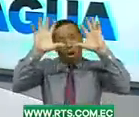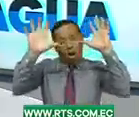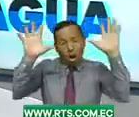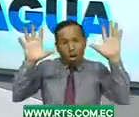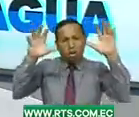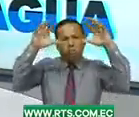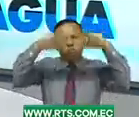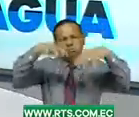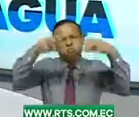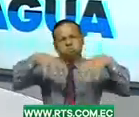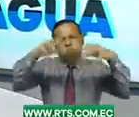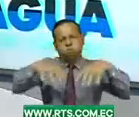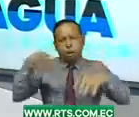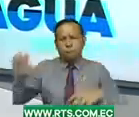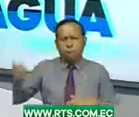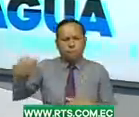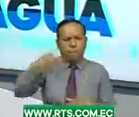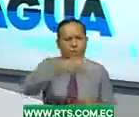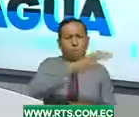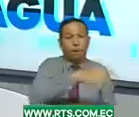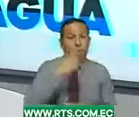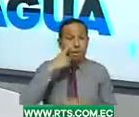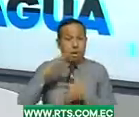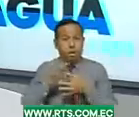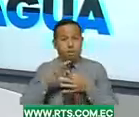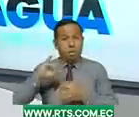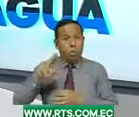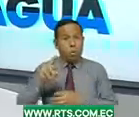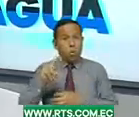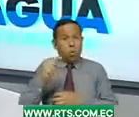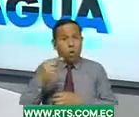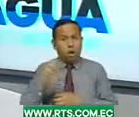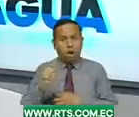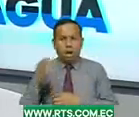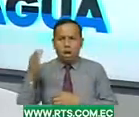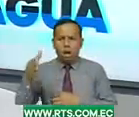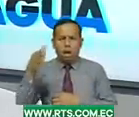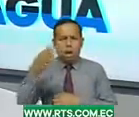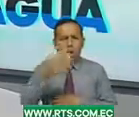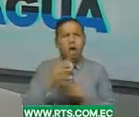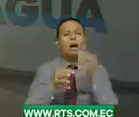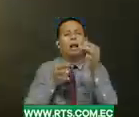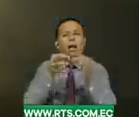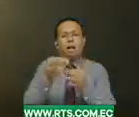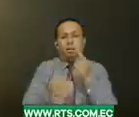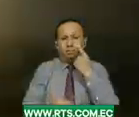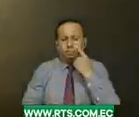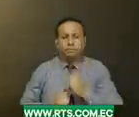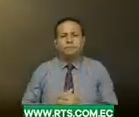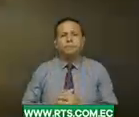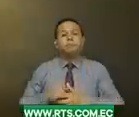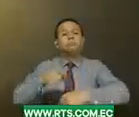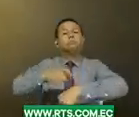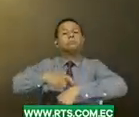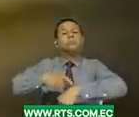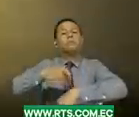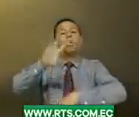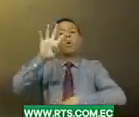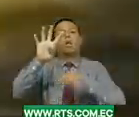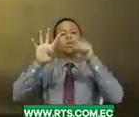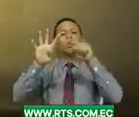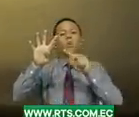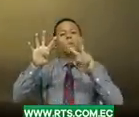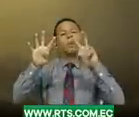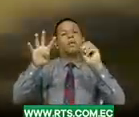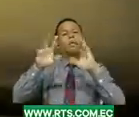zonas anegadas y en la siguiente nota nos amplía los detalles sobre el tema. 4 de la mañana con 20 minutos